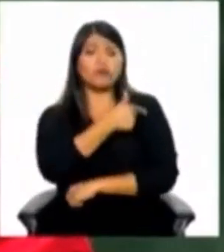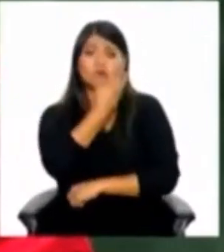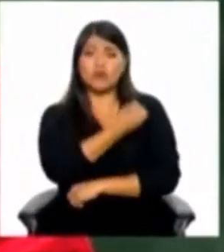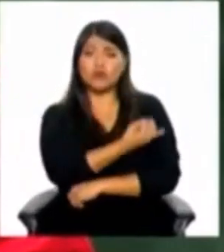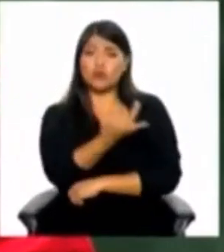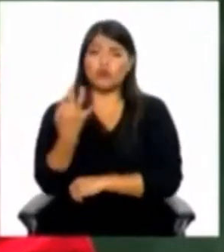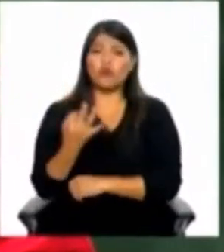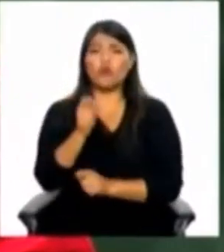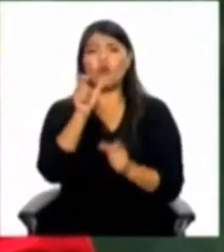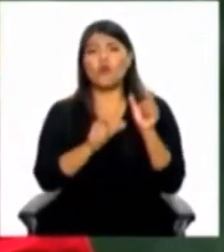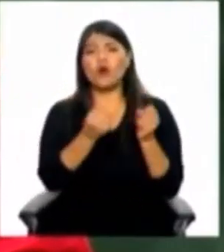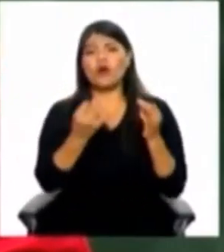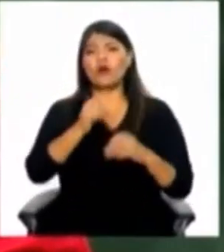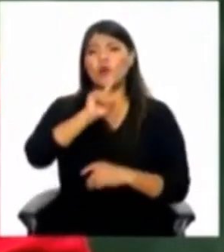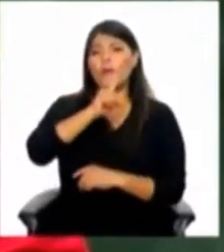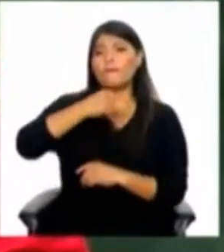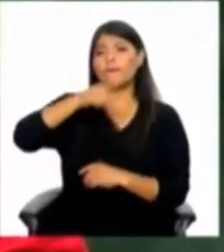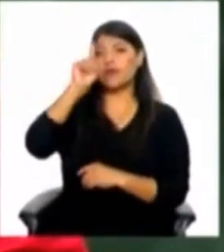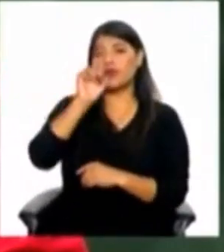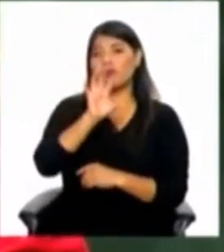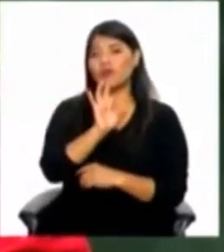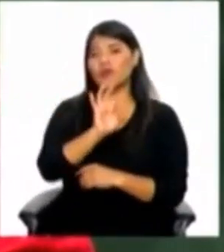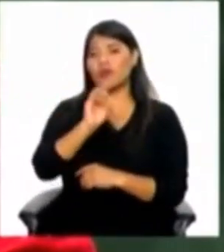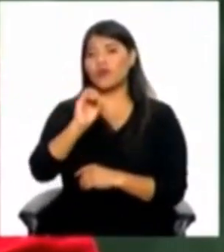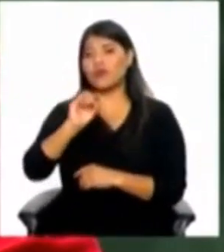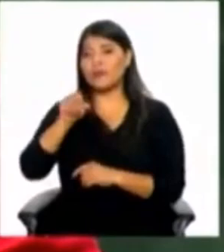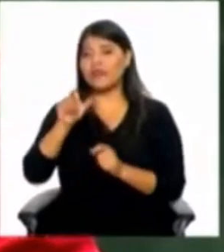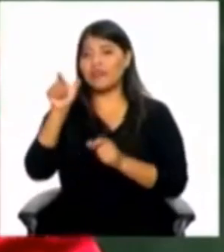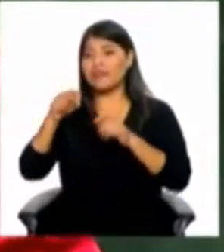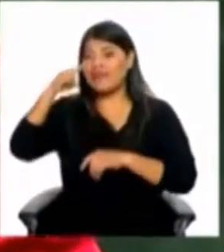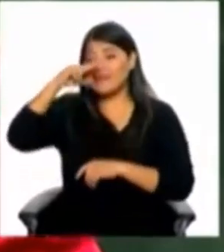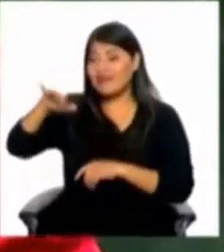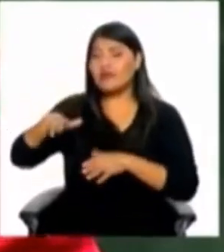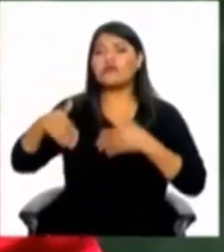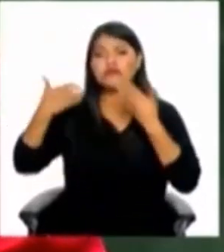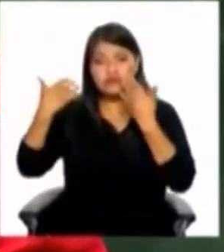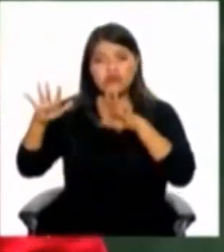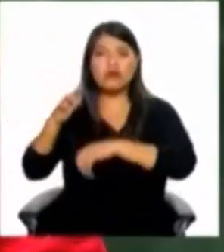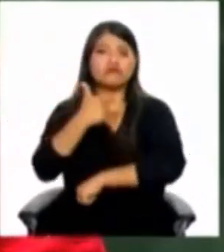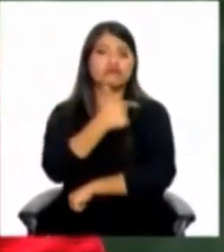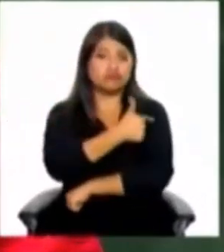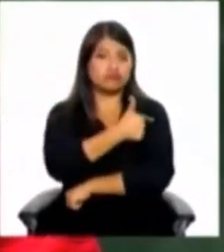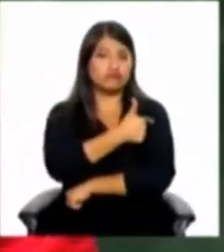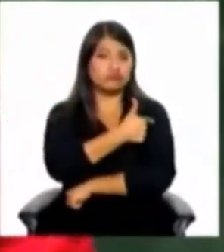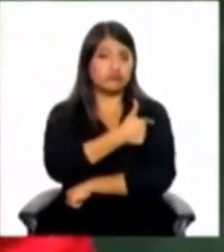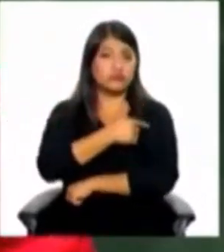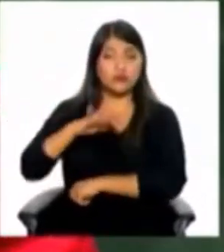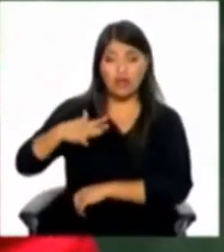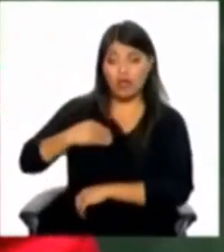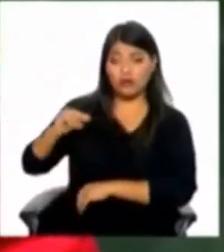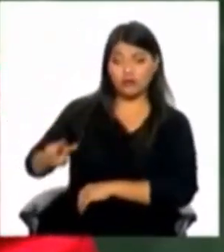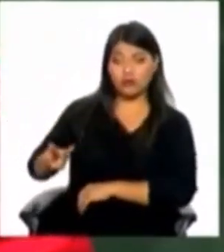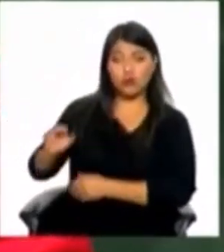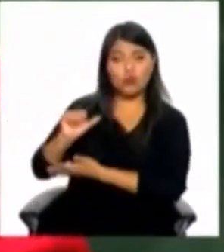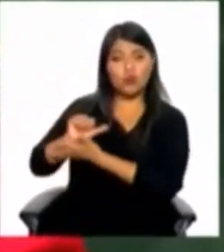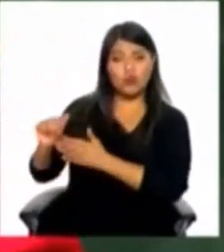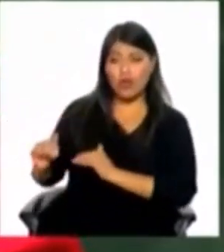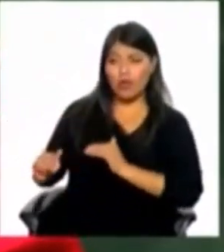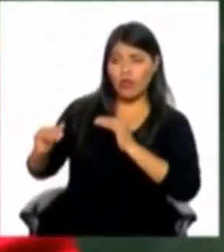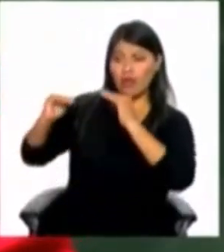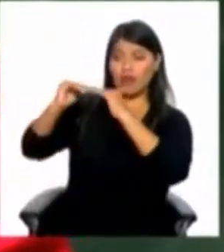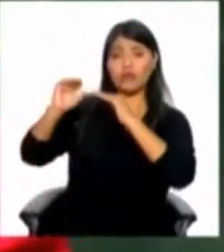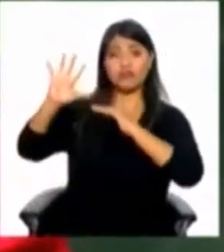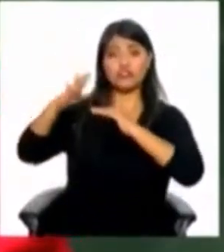de 1.900.000 niñas y niños entre 2 meses a 5 años